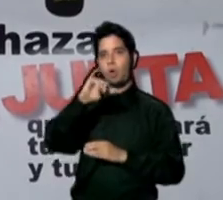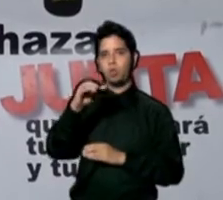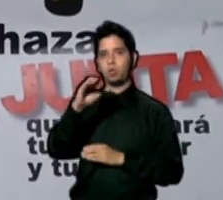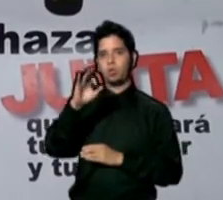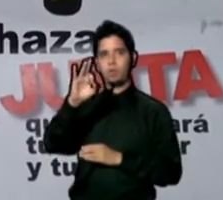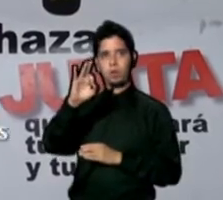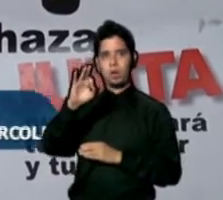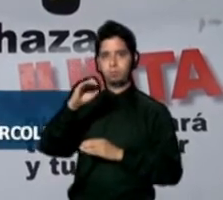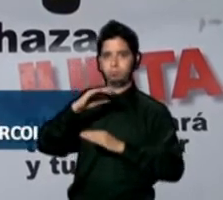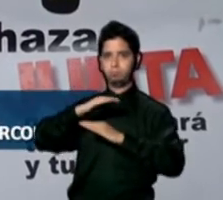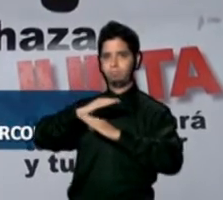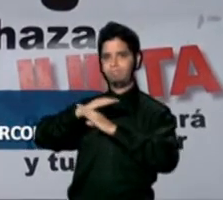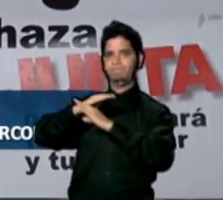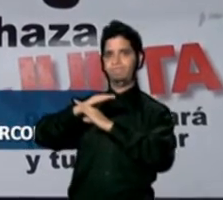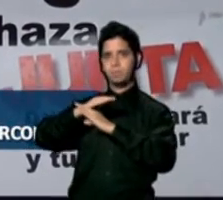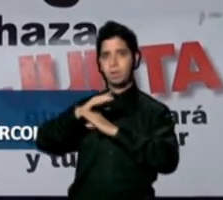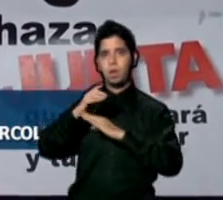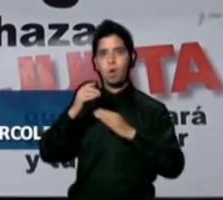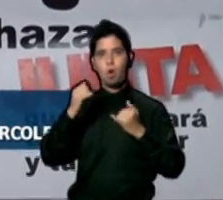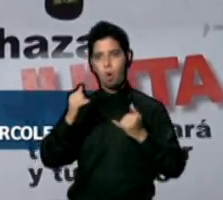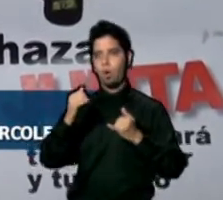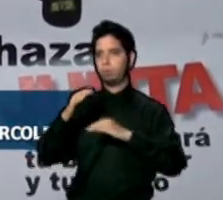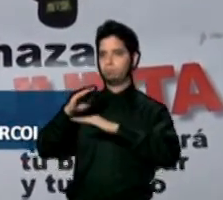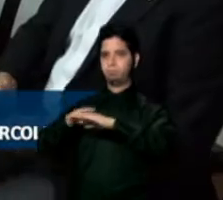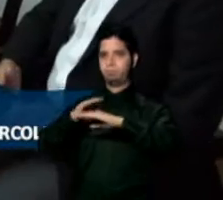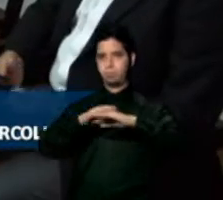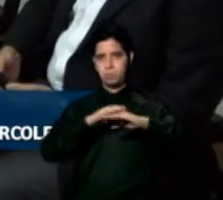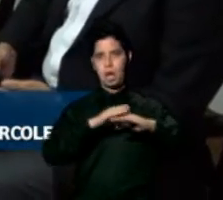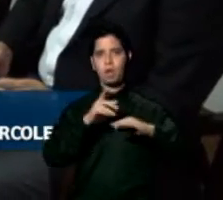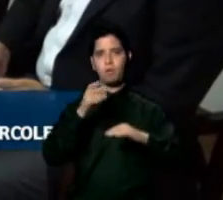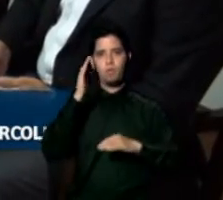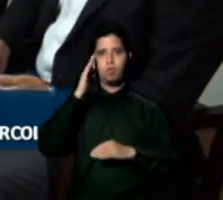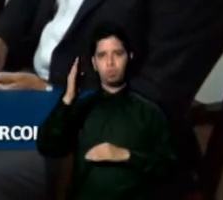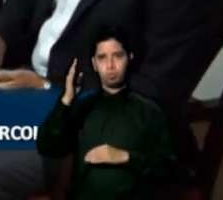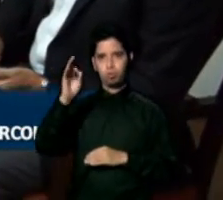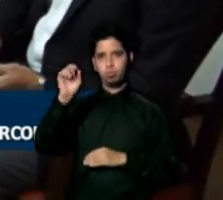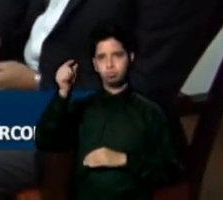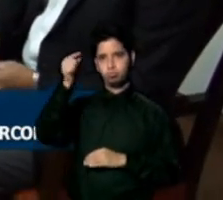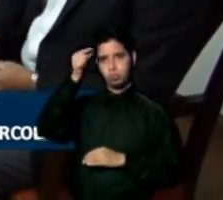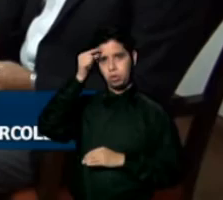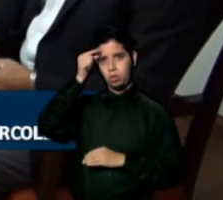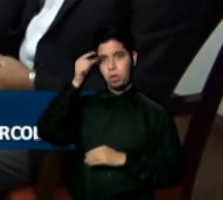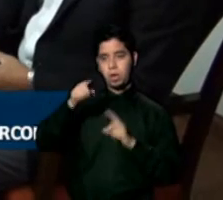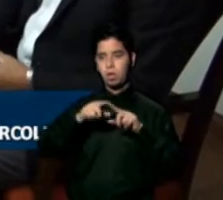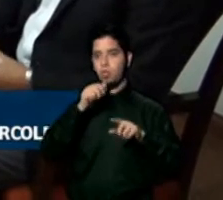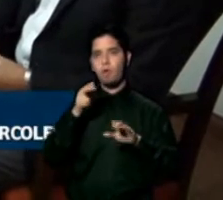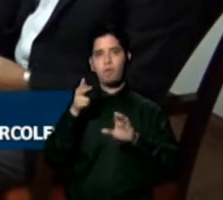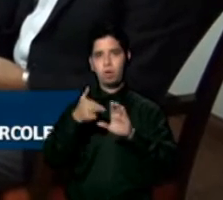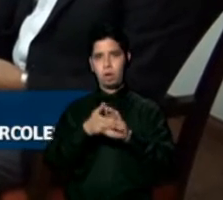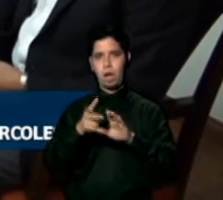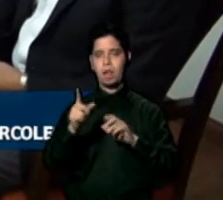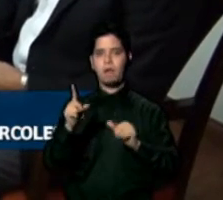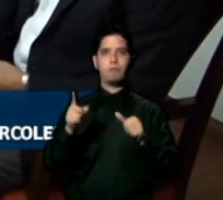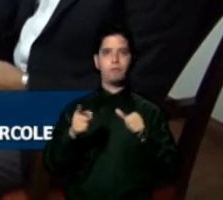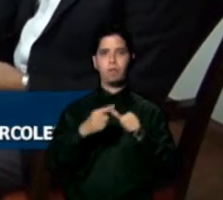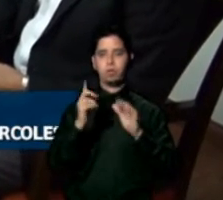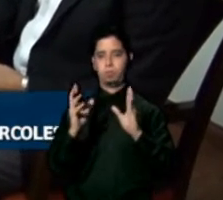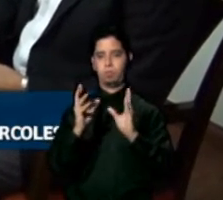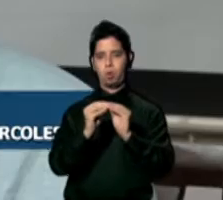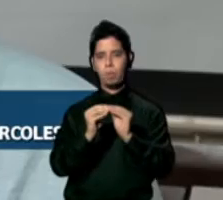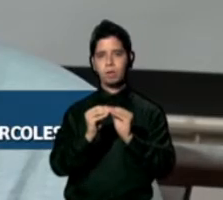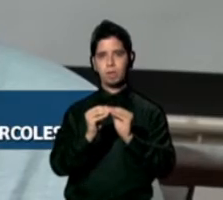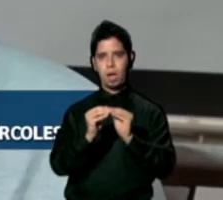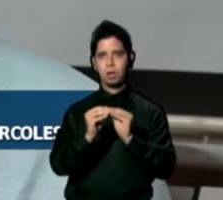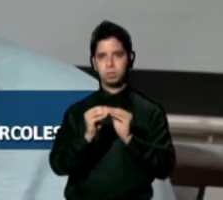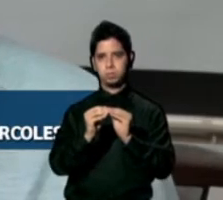Fiscal emplazó hoy a los candidatos a la gobernación para que no asistan a la actividad llamada First Promesa Conference, que se llevará a cabo